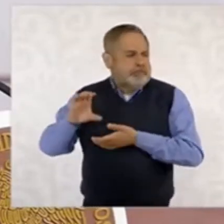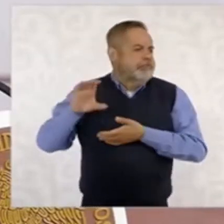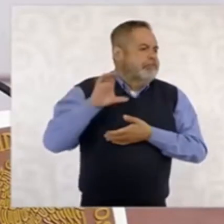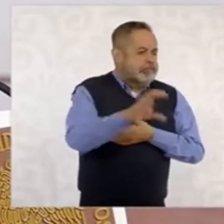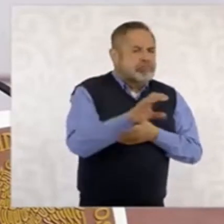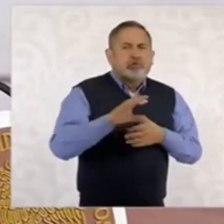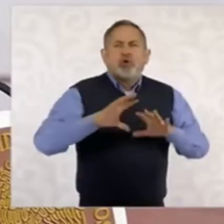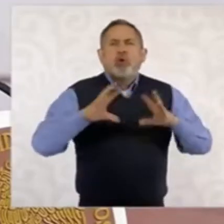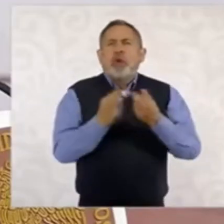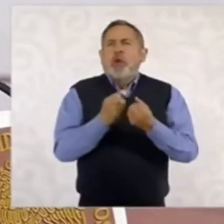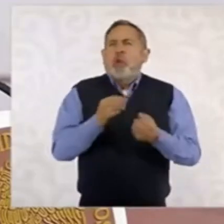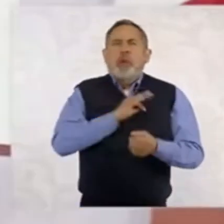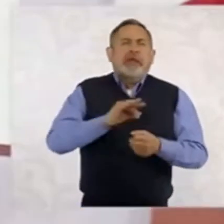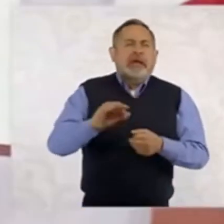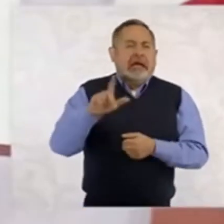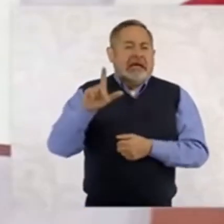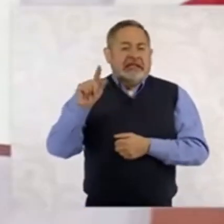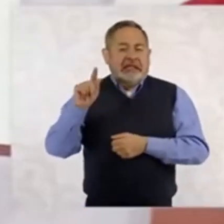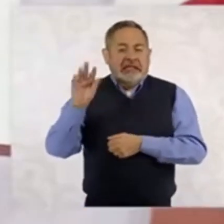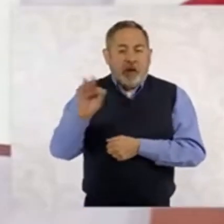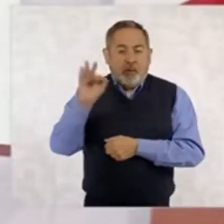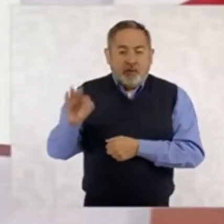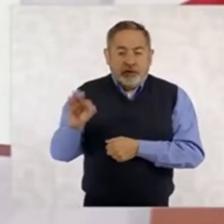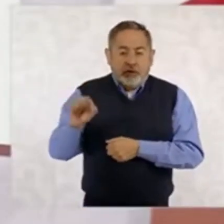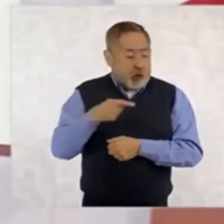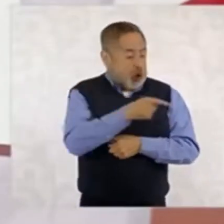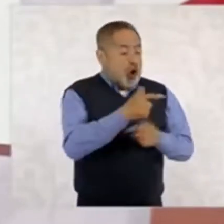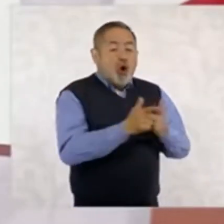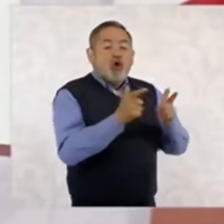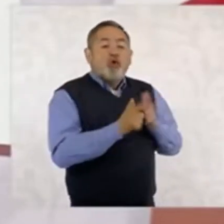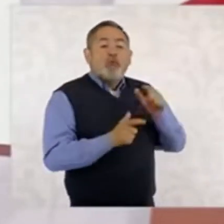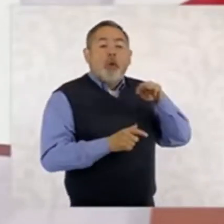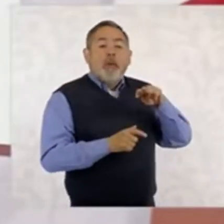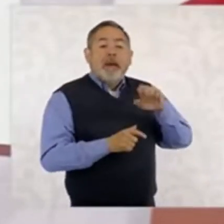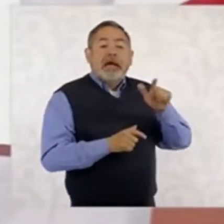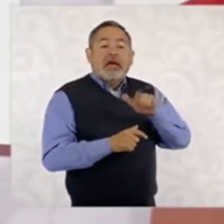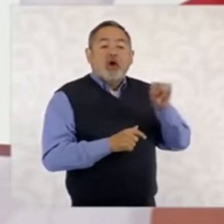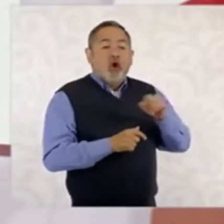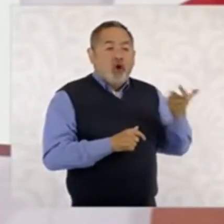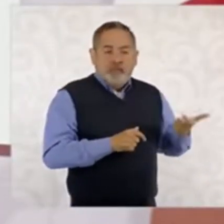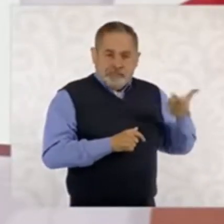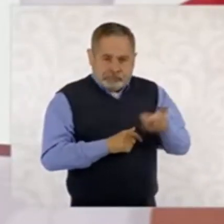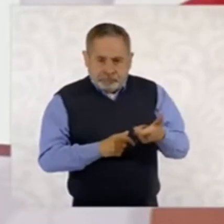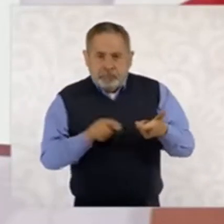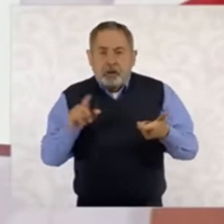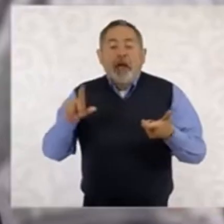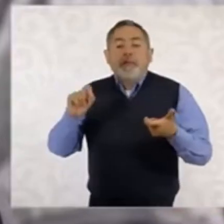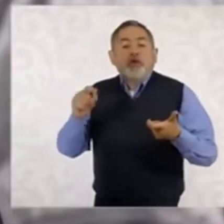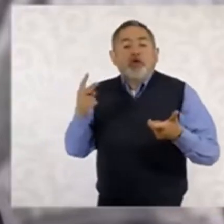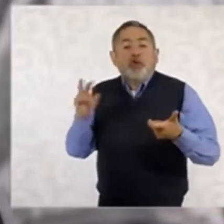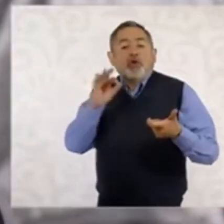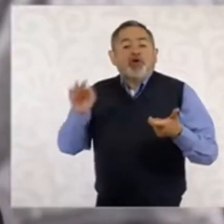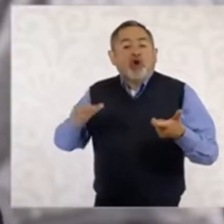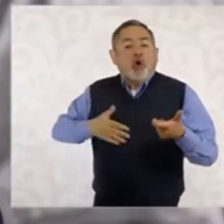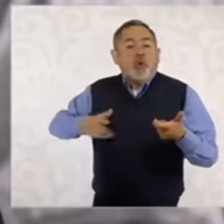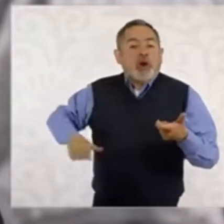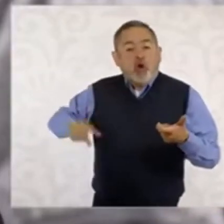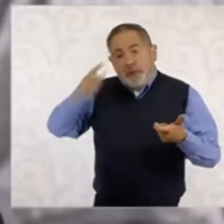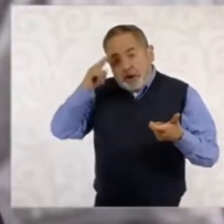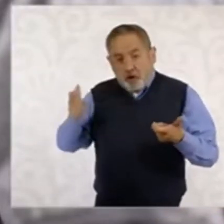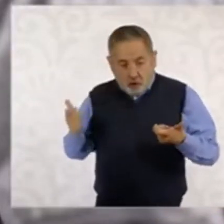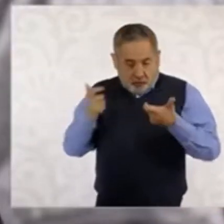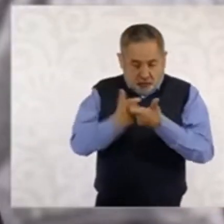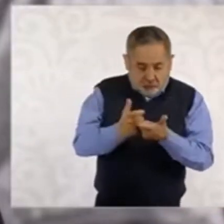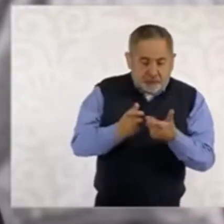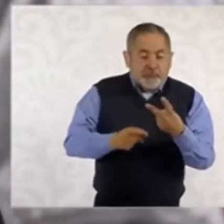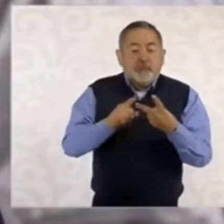del 70% por parte de la empresa Grupo México, del 22% del Gobierno de México y el